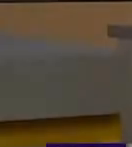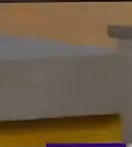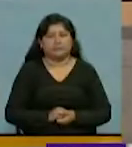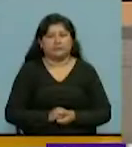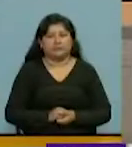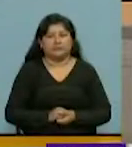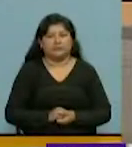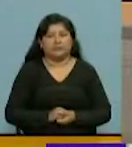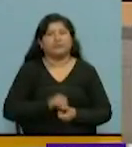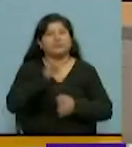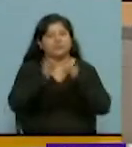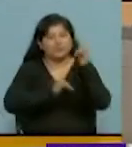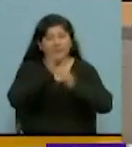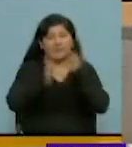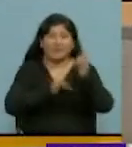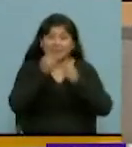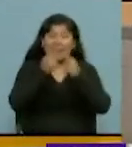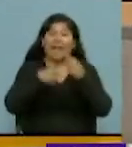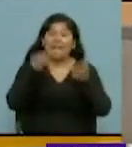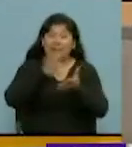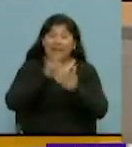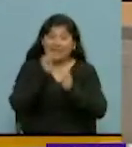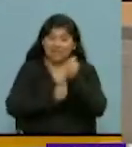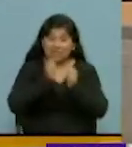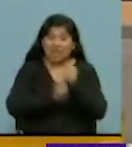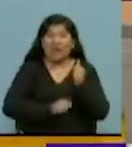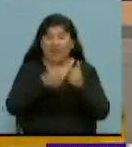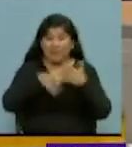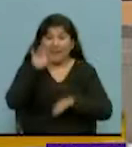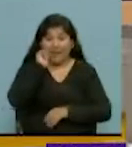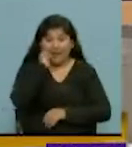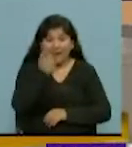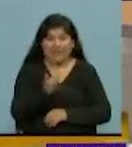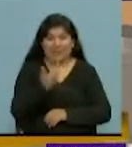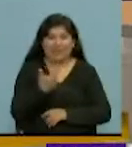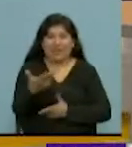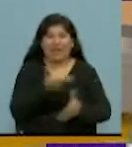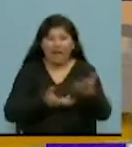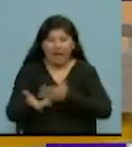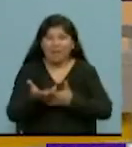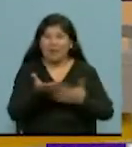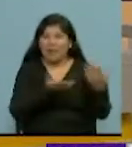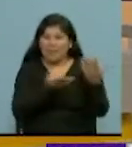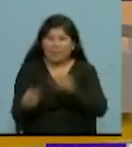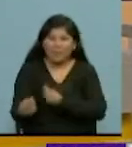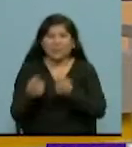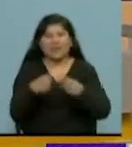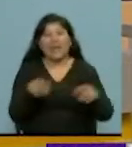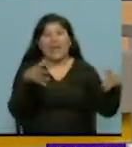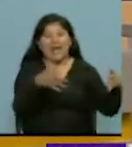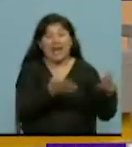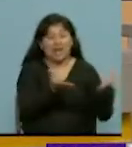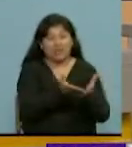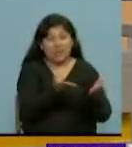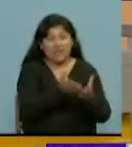Se trata de una linda historia de intercambio y solidaridad. Estudiantes de sexto grado de la